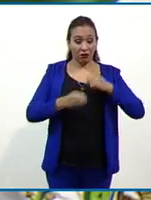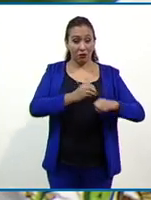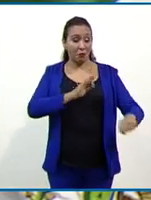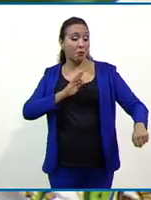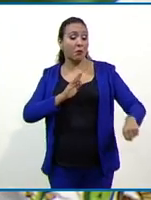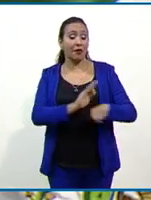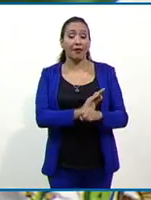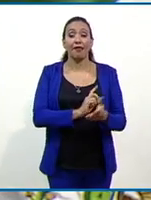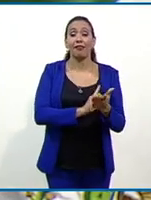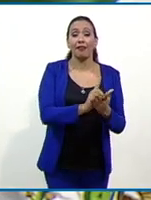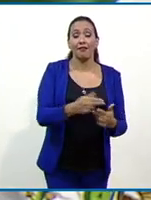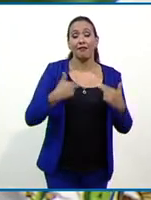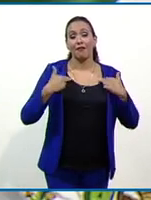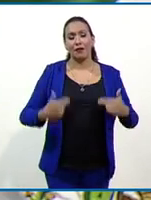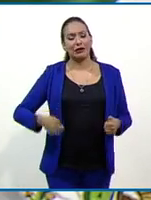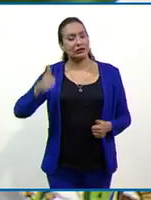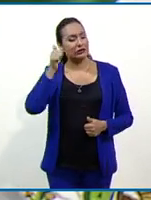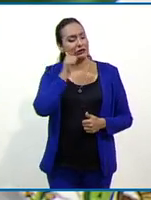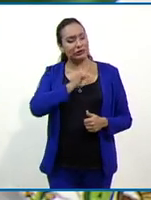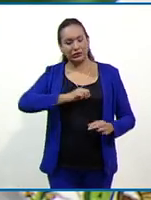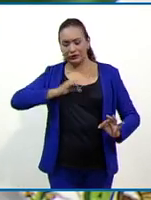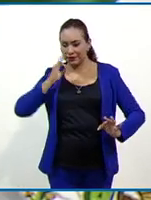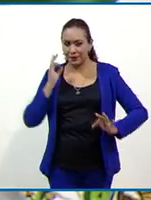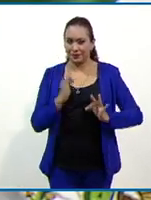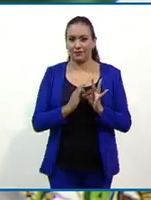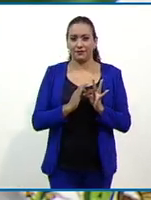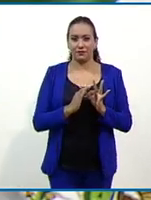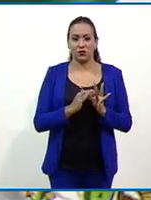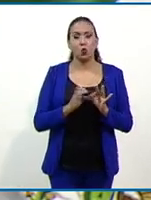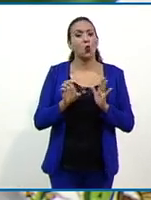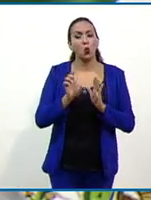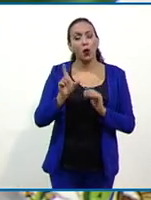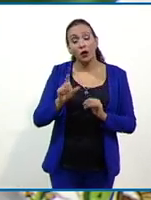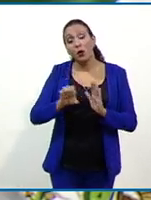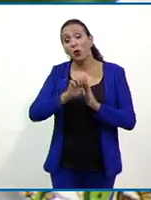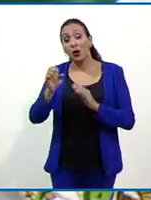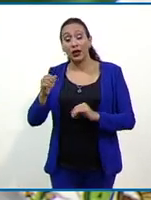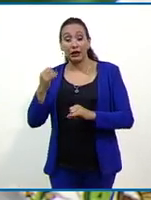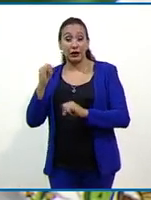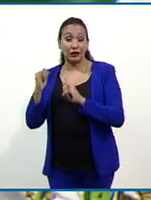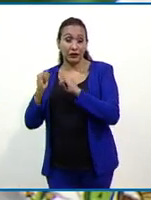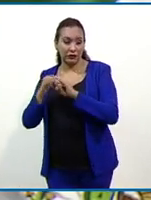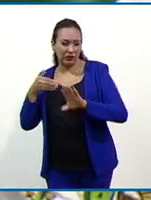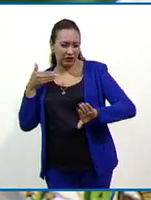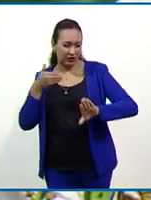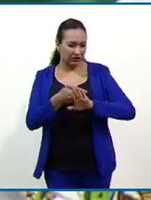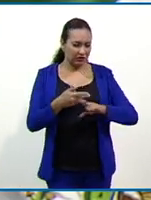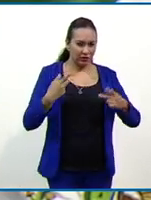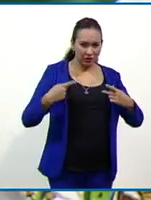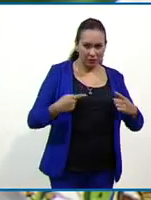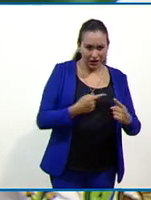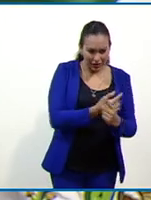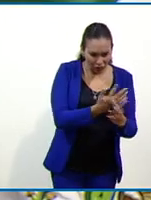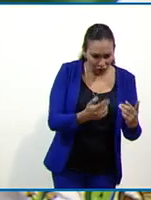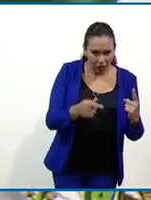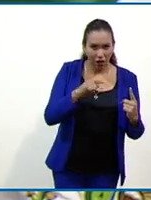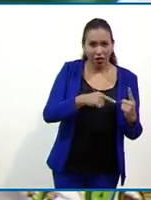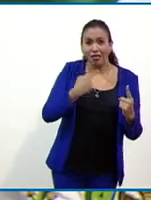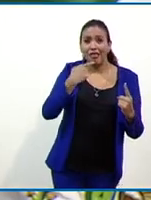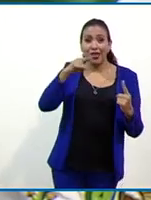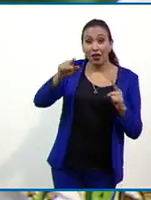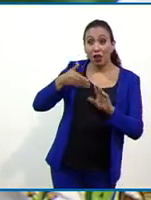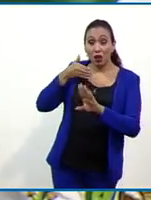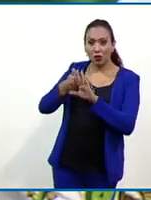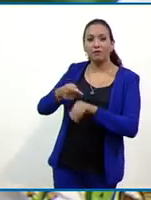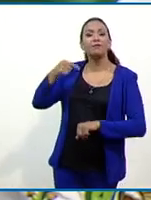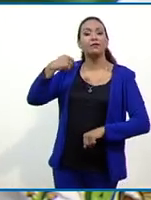prevalecer los derechos humanos que todos tenemos y que son reconocidos, no otorgados, por nuestra Constitución y los